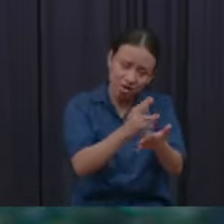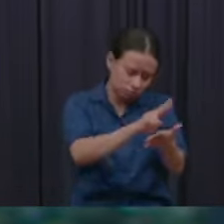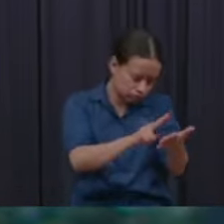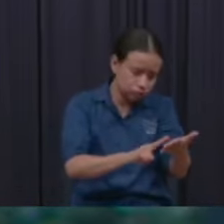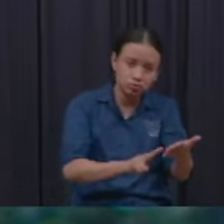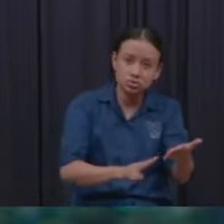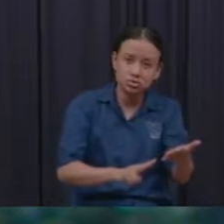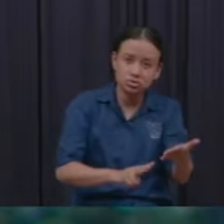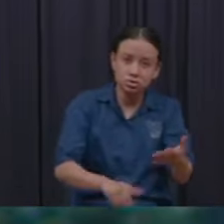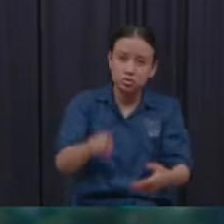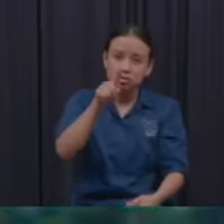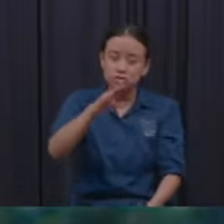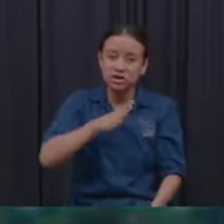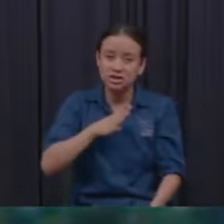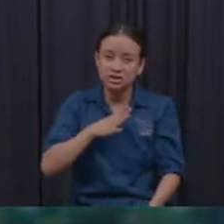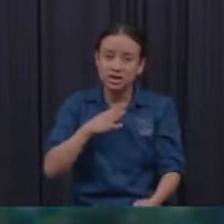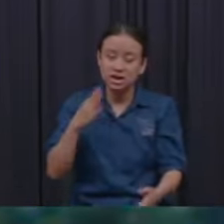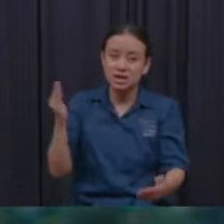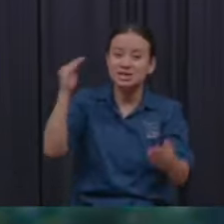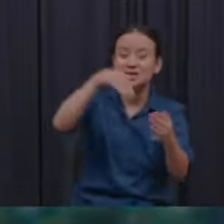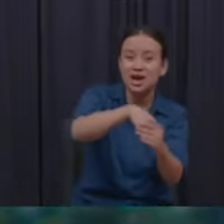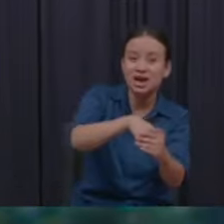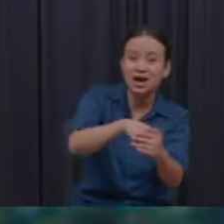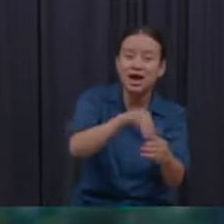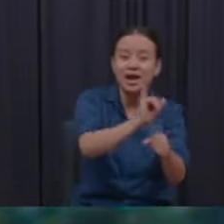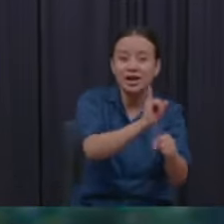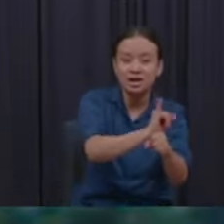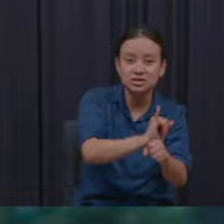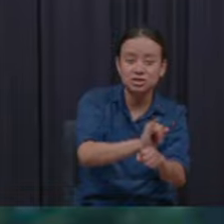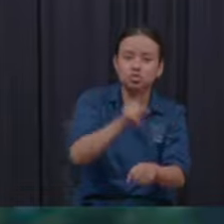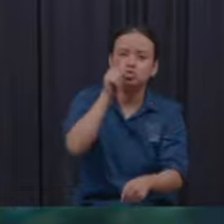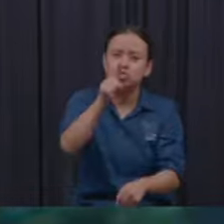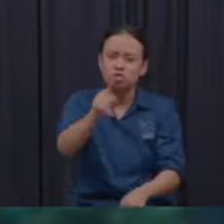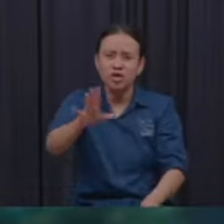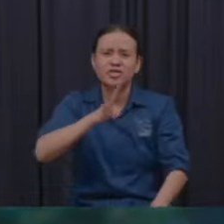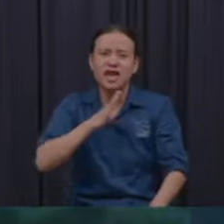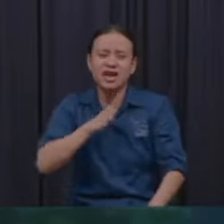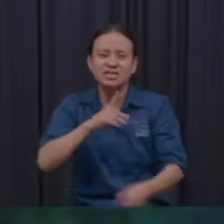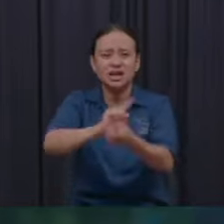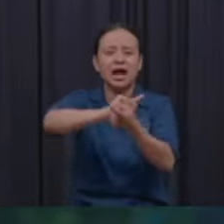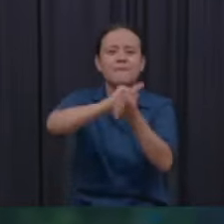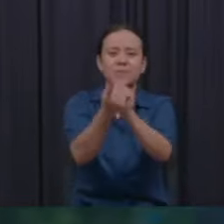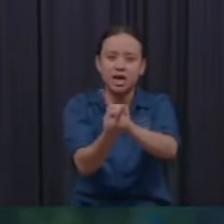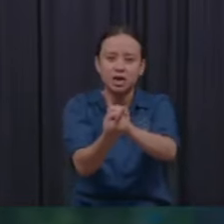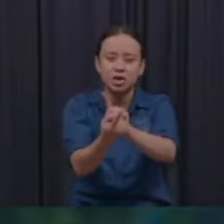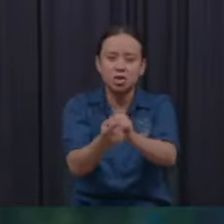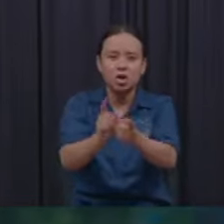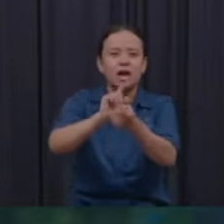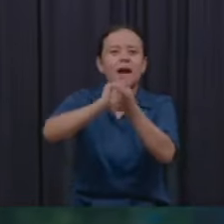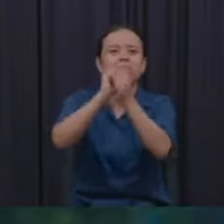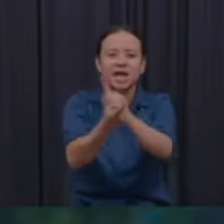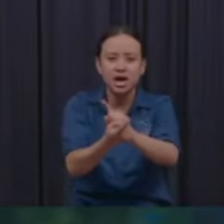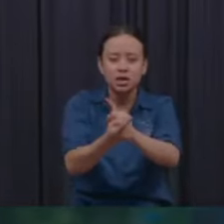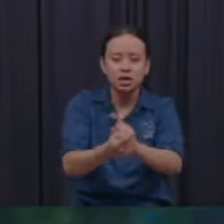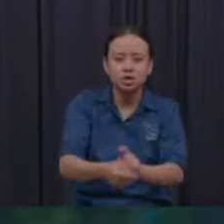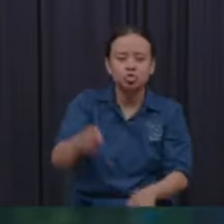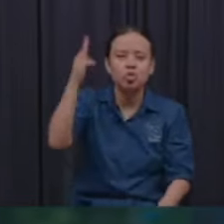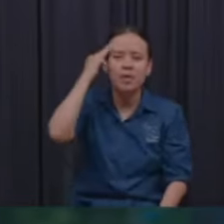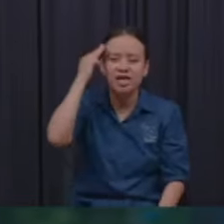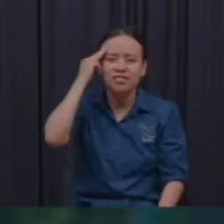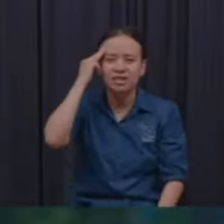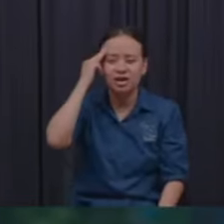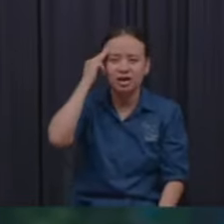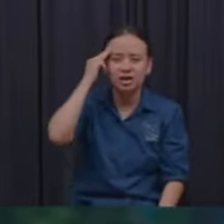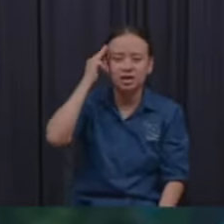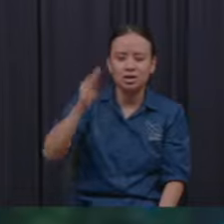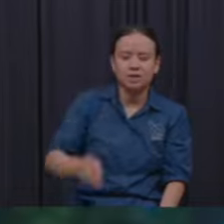Te tienes que congregar más. Escapa al monte. Tienes que ser un creyente de altura. Porque si te quedas